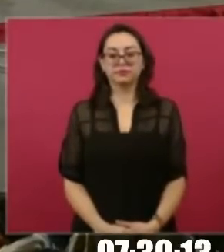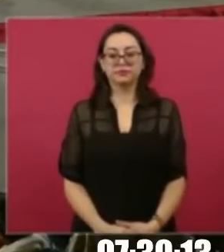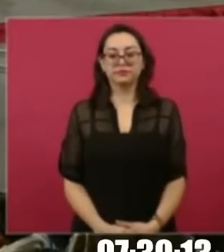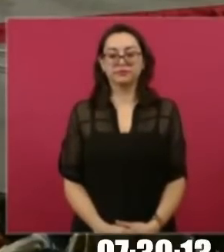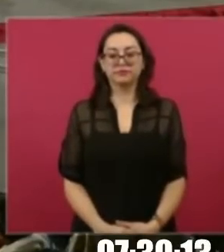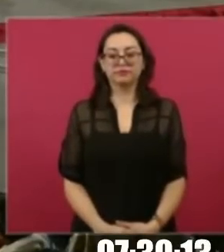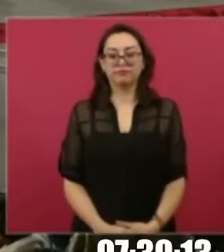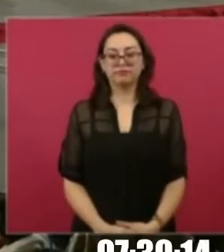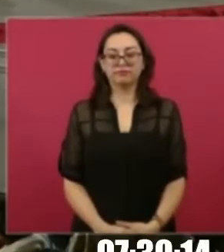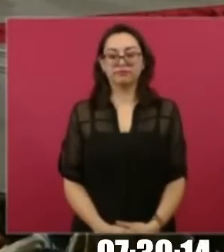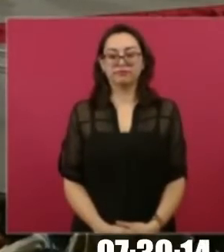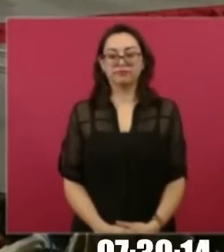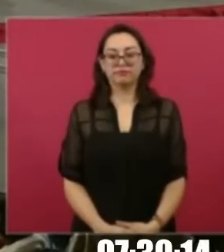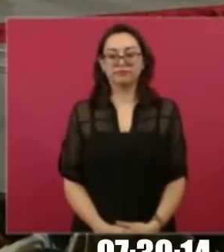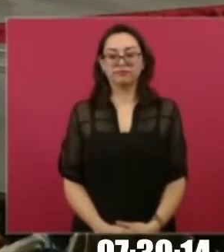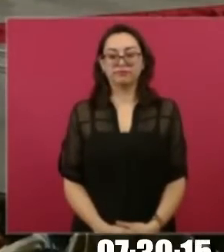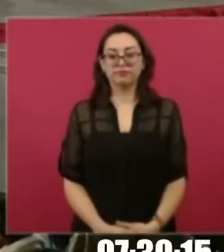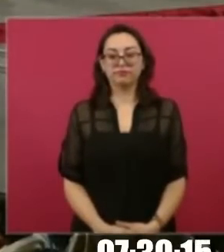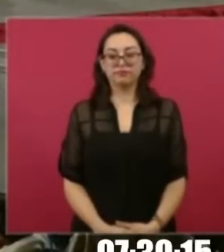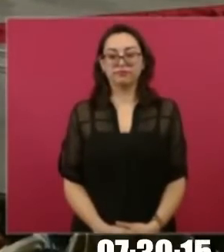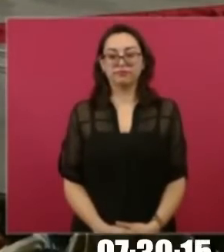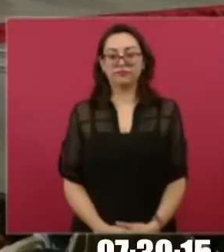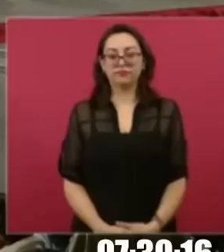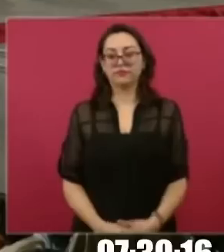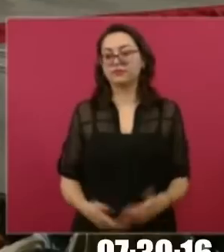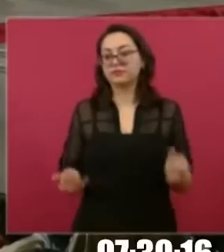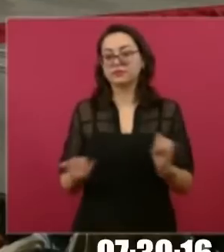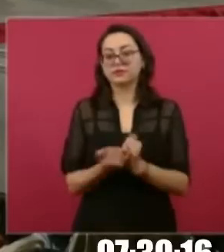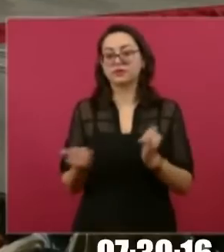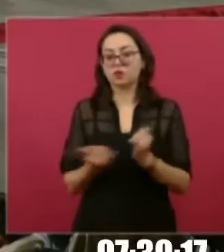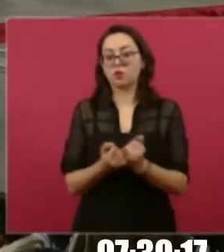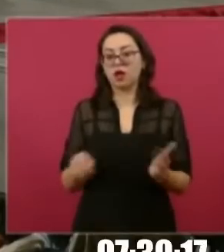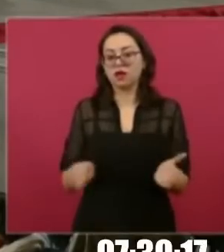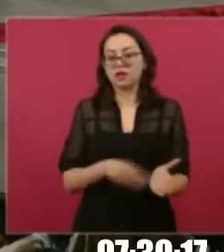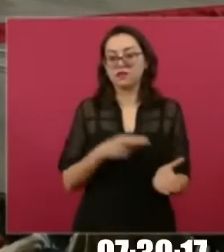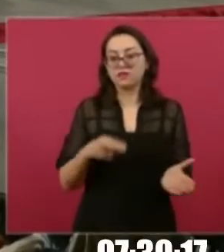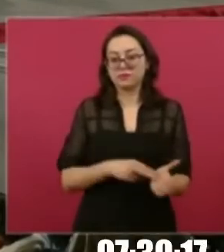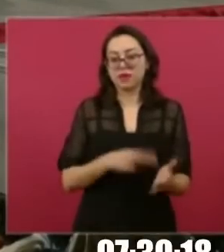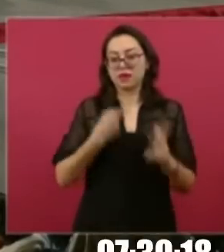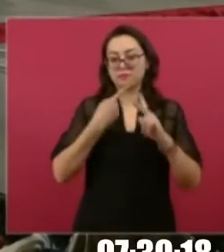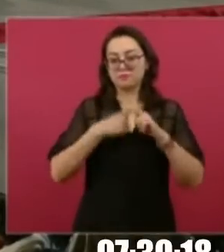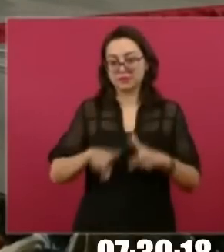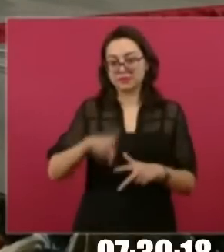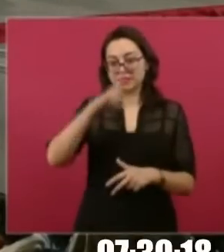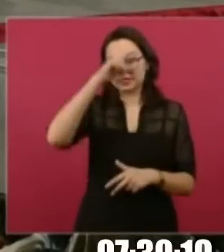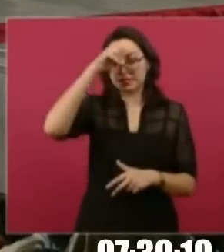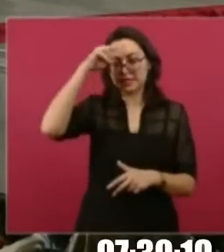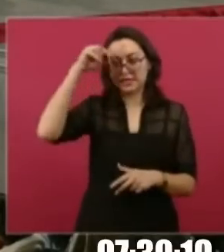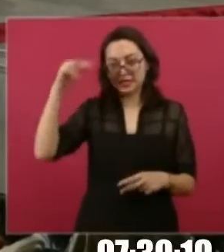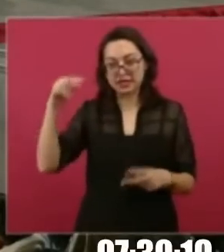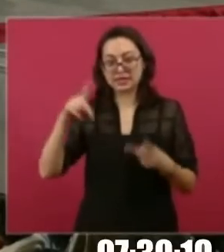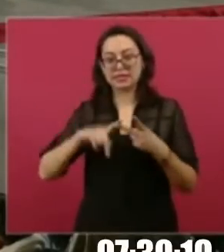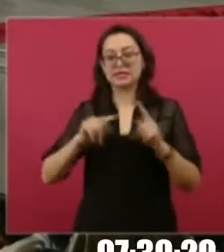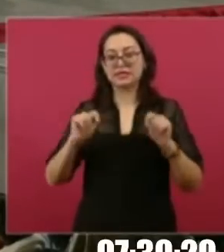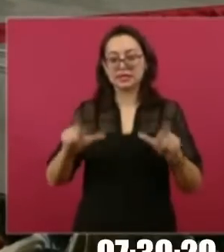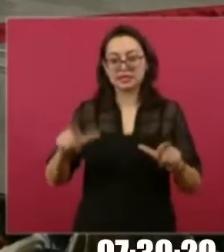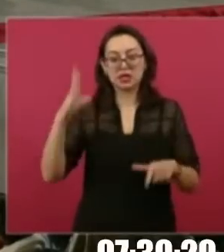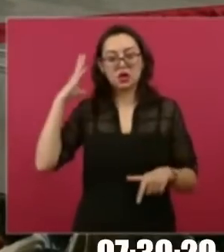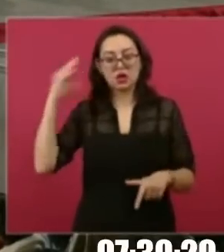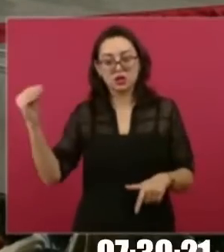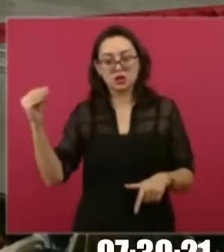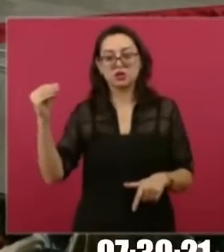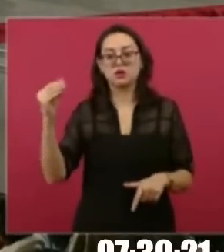vamos a comenzar como empezamos las firmas entonces empezaríamos con Nayarit este después Tlaxcala Colima